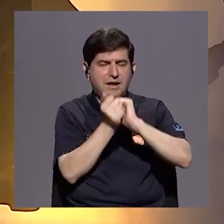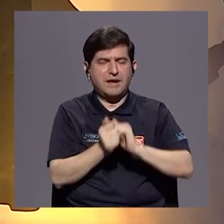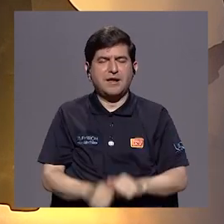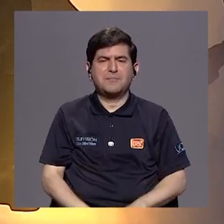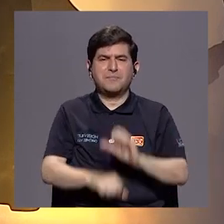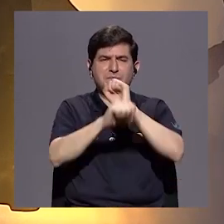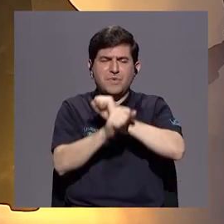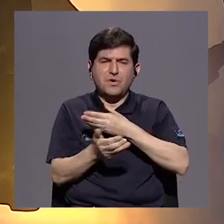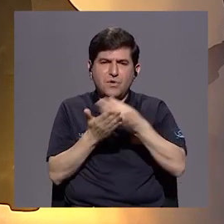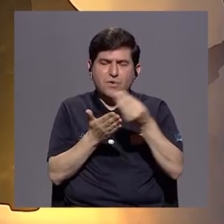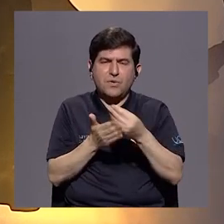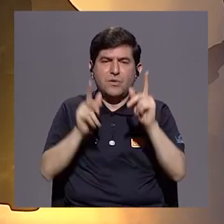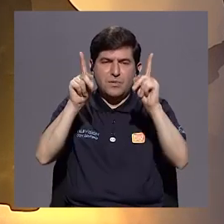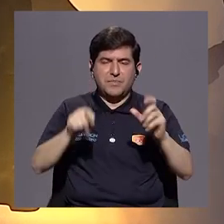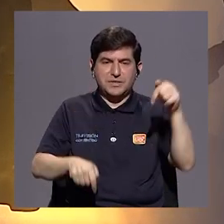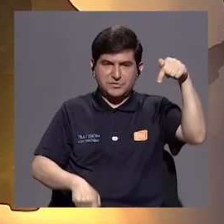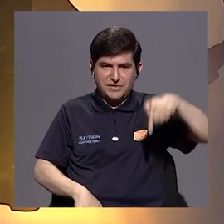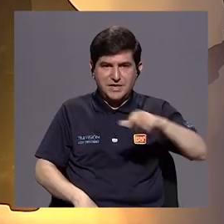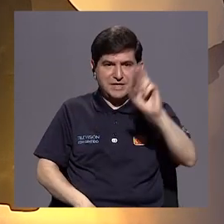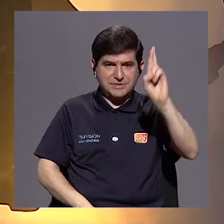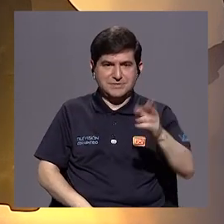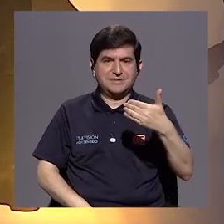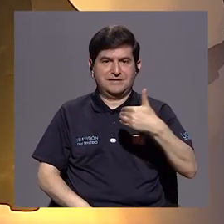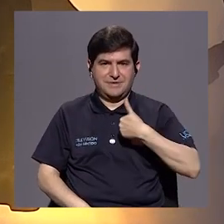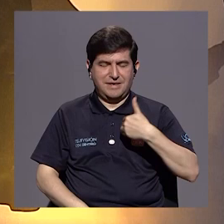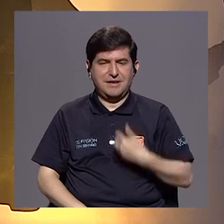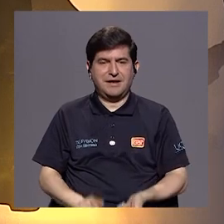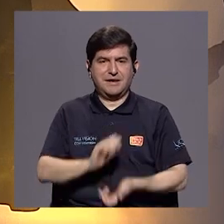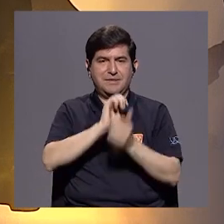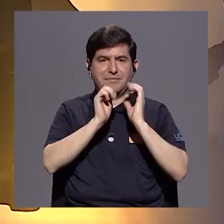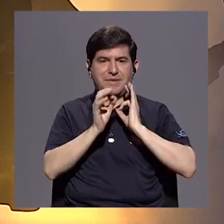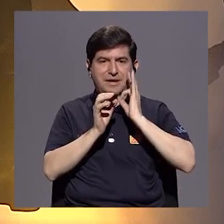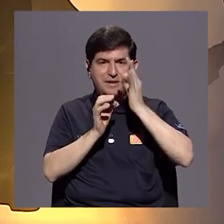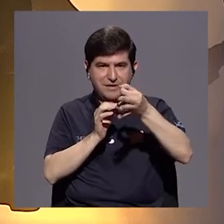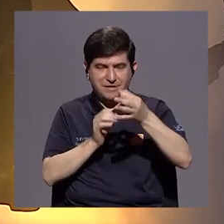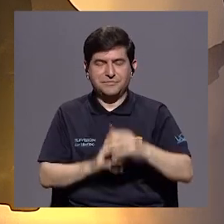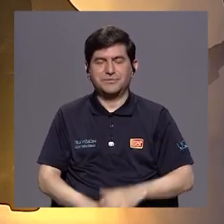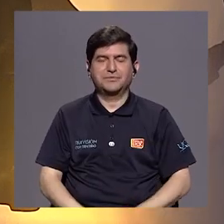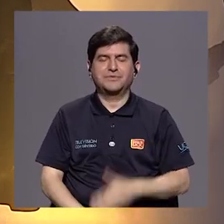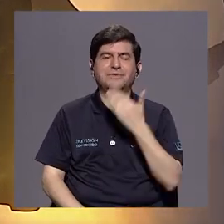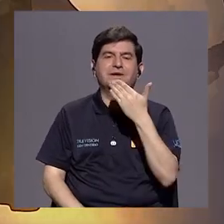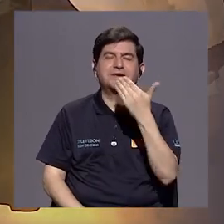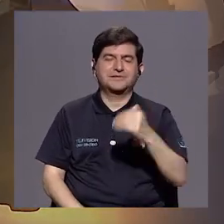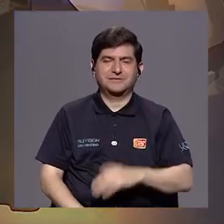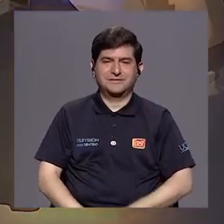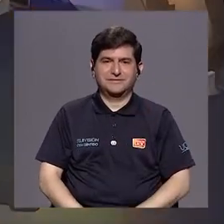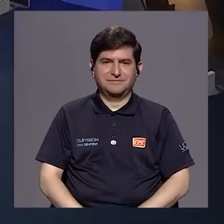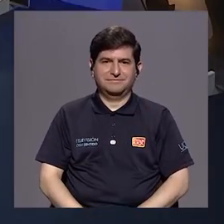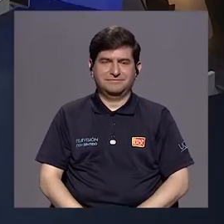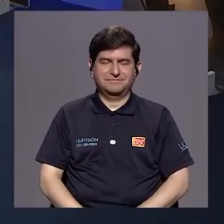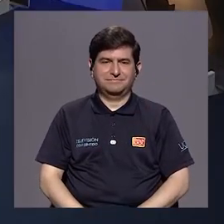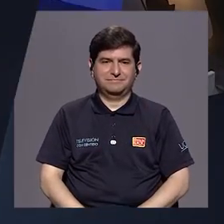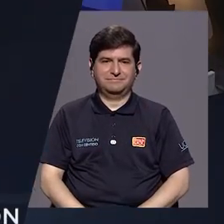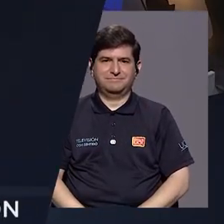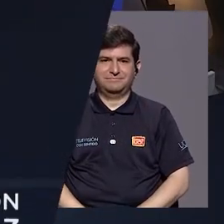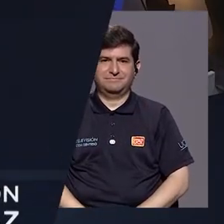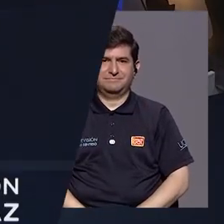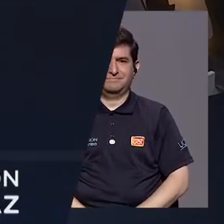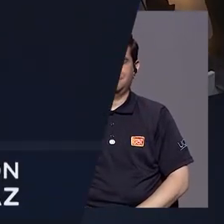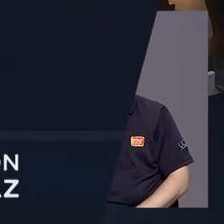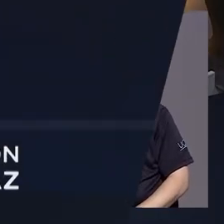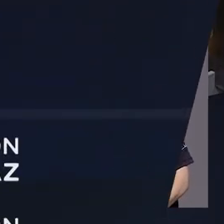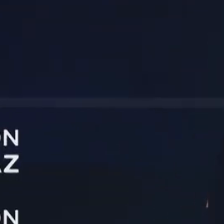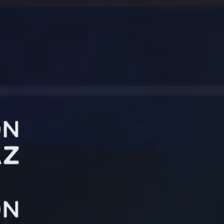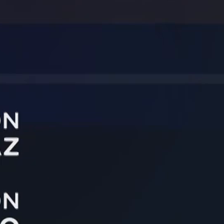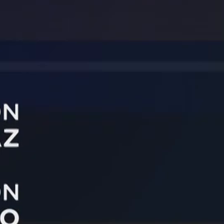cambio en los hábitos de consumo que debe tener el costarricense para pasar al futuro muchas gracias i